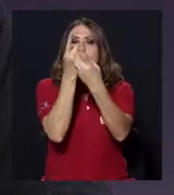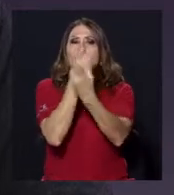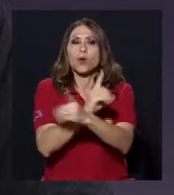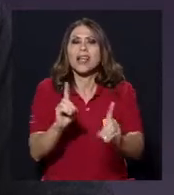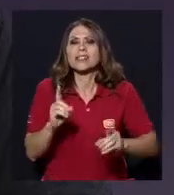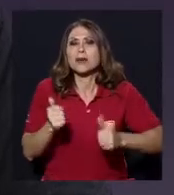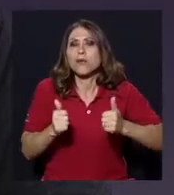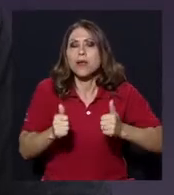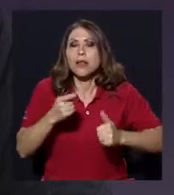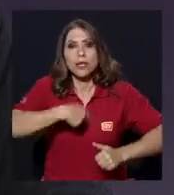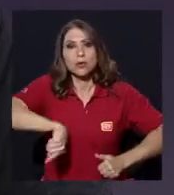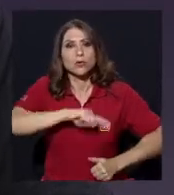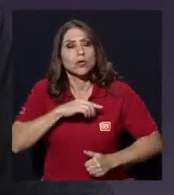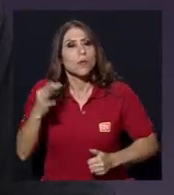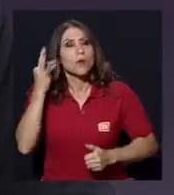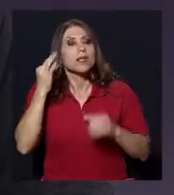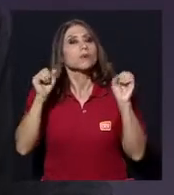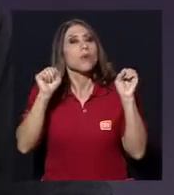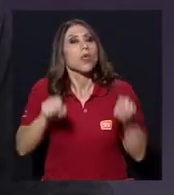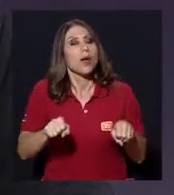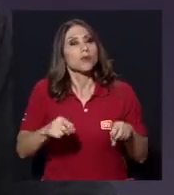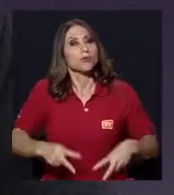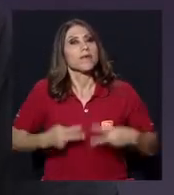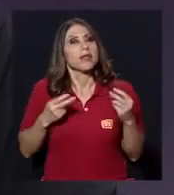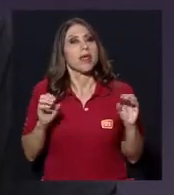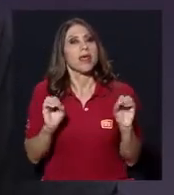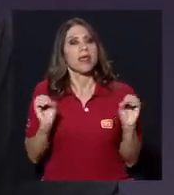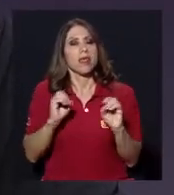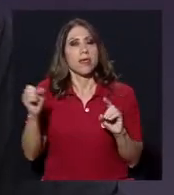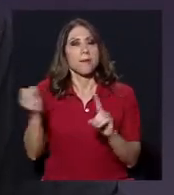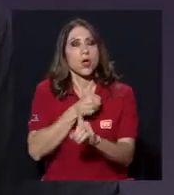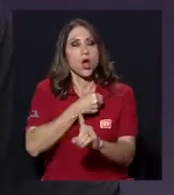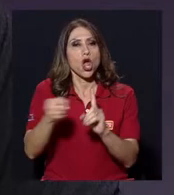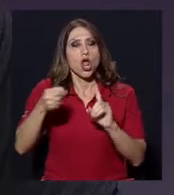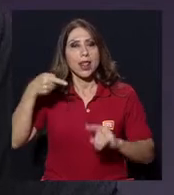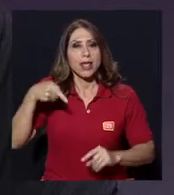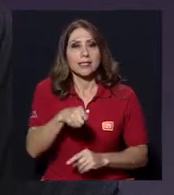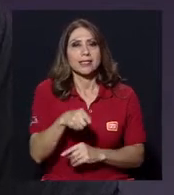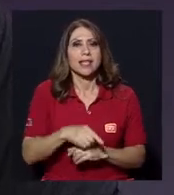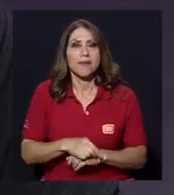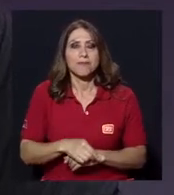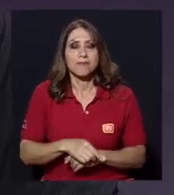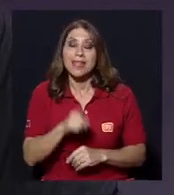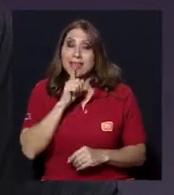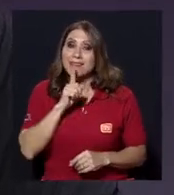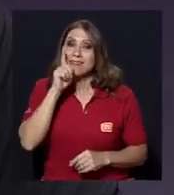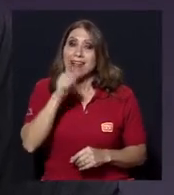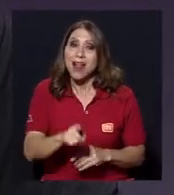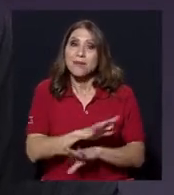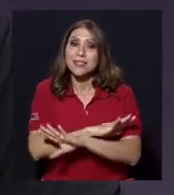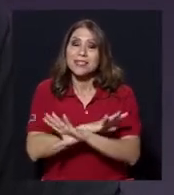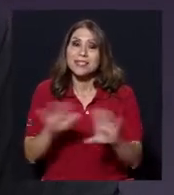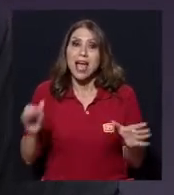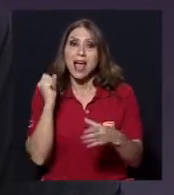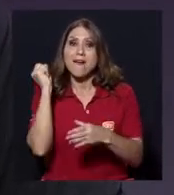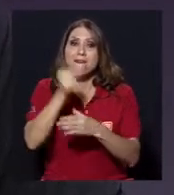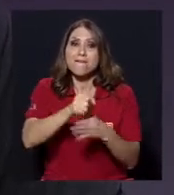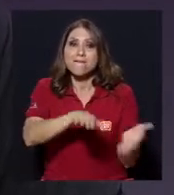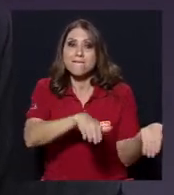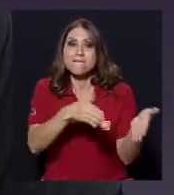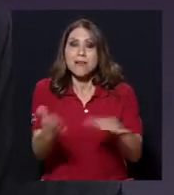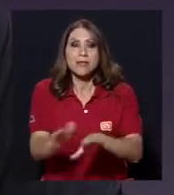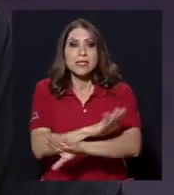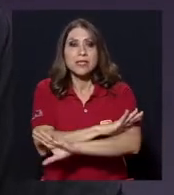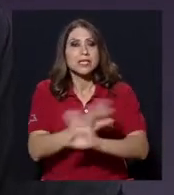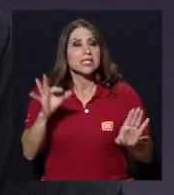vivir una vida libre de violencia y que realmente se erradique el femicidio, por ejemplo. Pero también